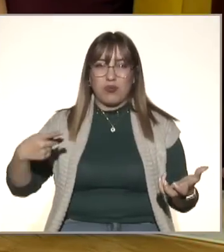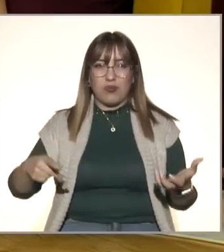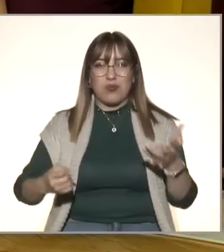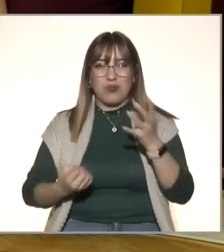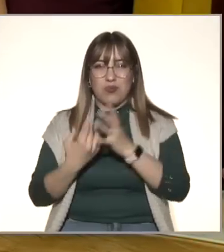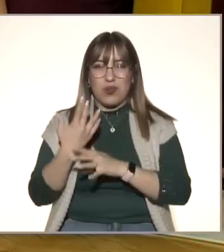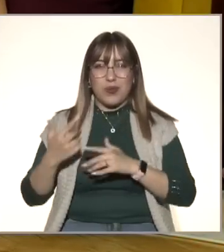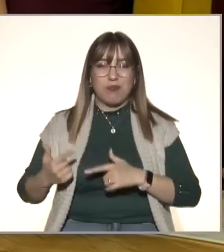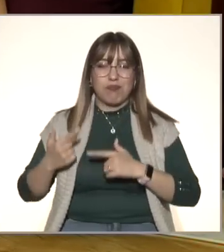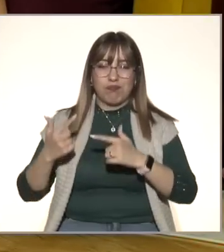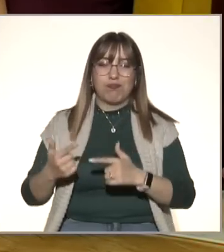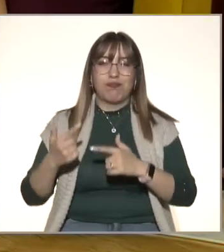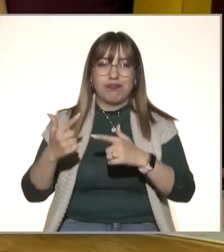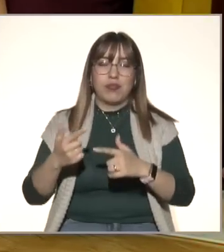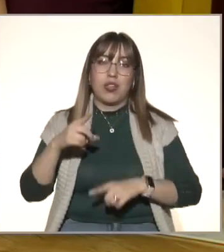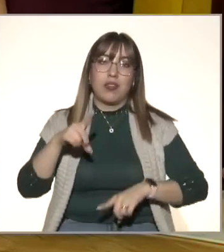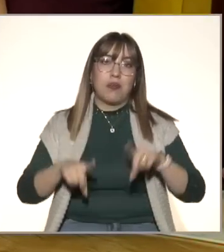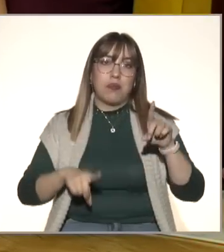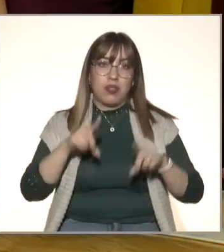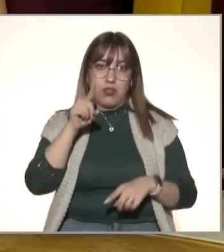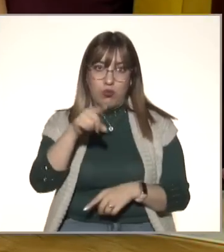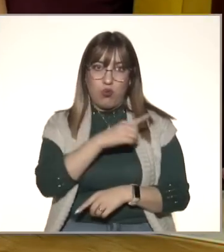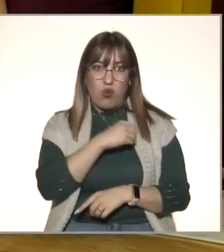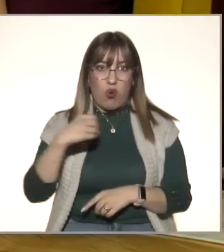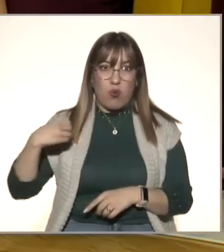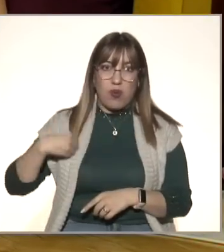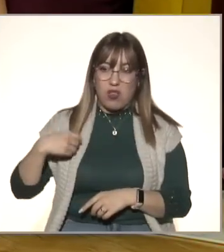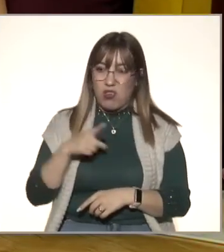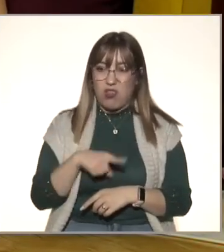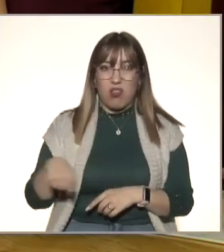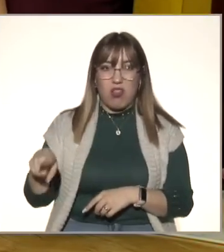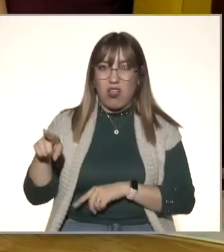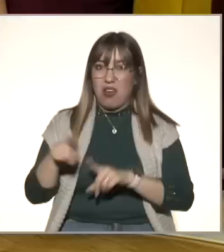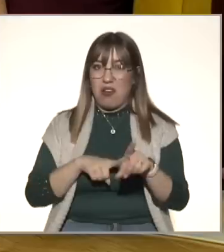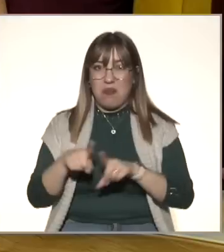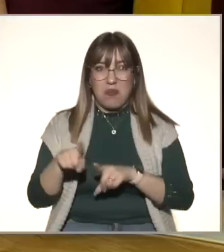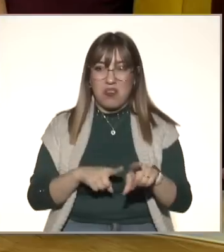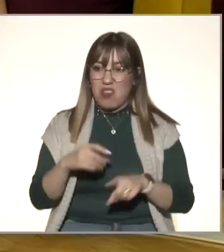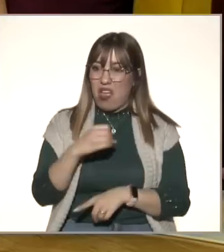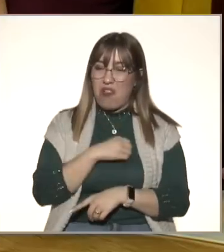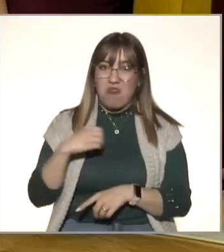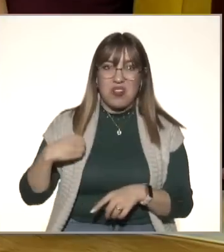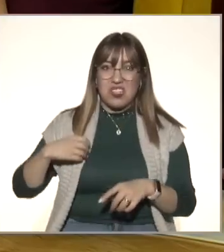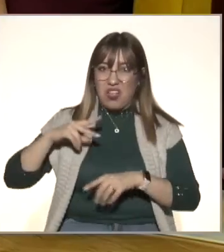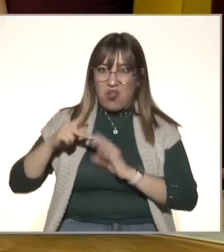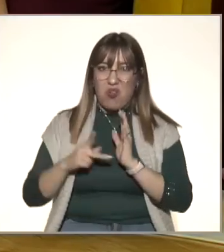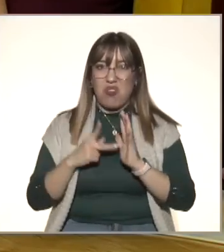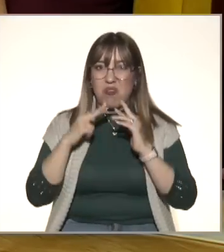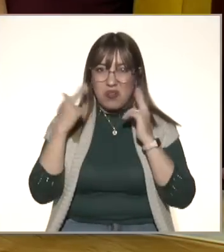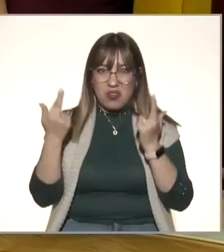afinidades. No puedes tú obligar a los hermanos que no se lleven a que hagan un núcleo común, ¿no?